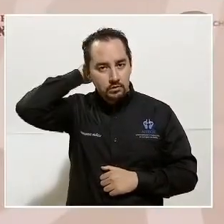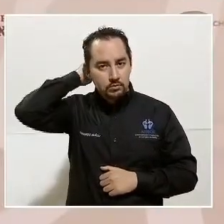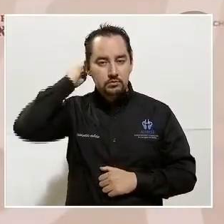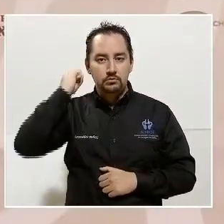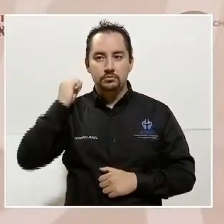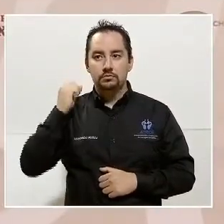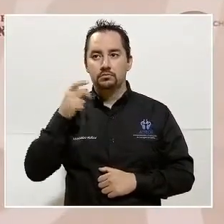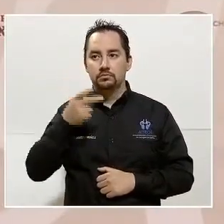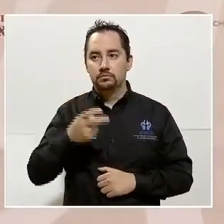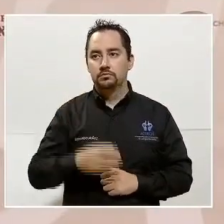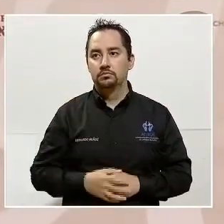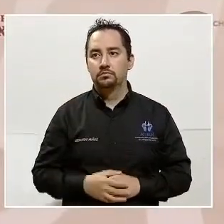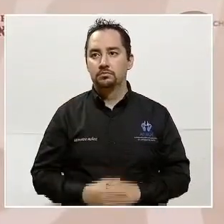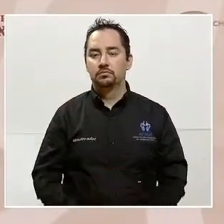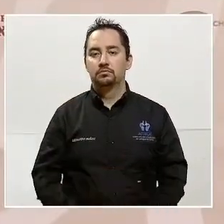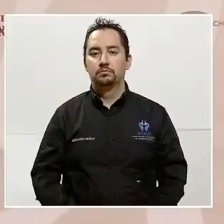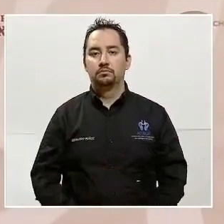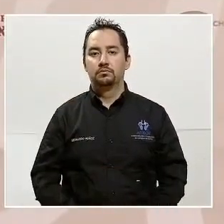que